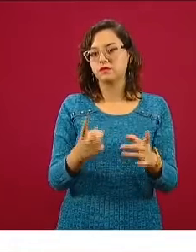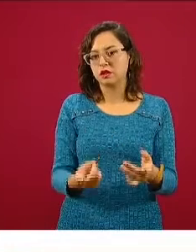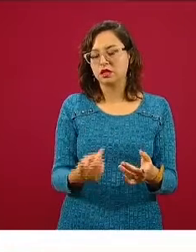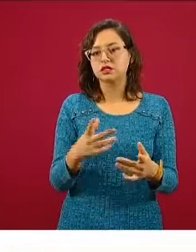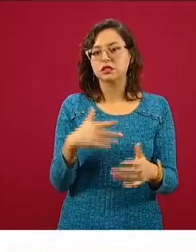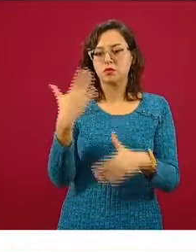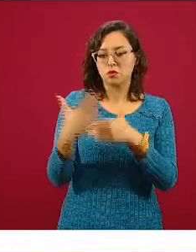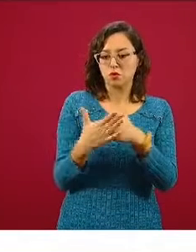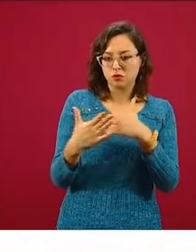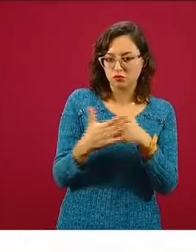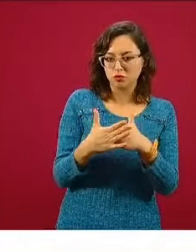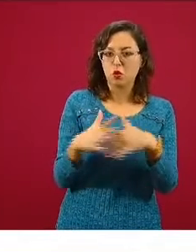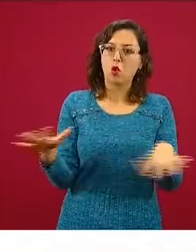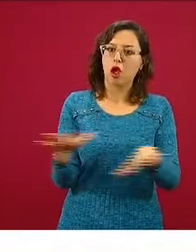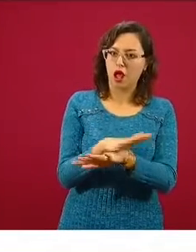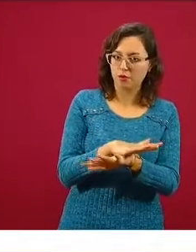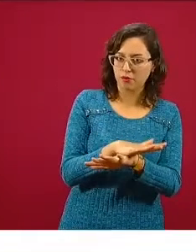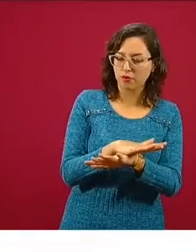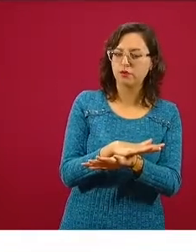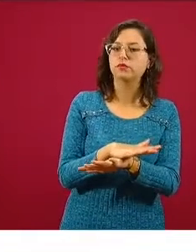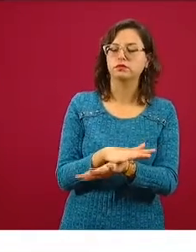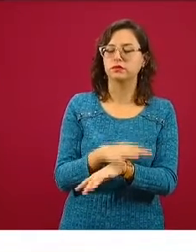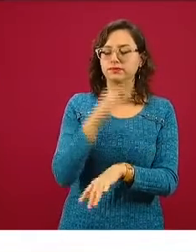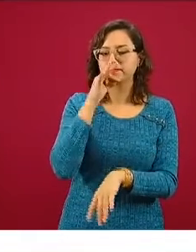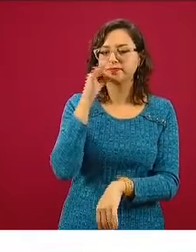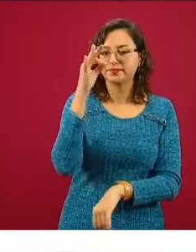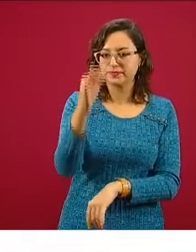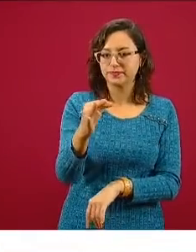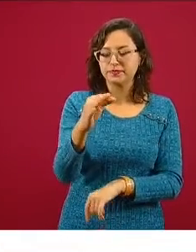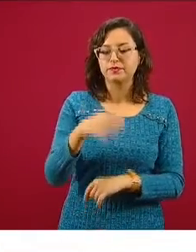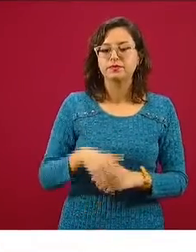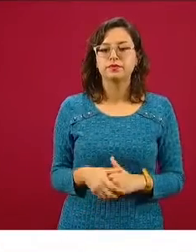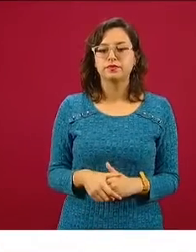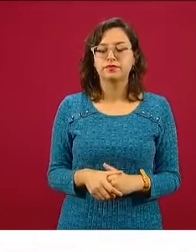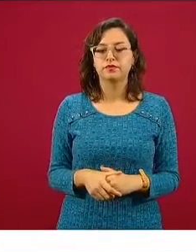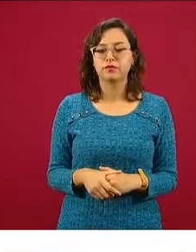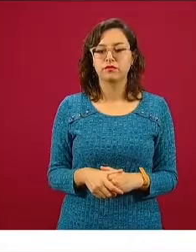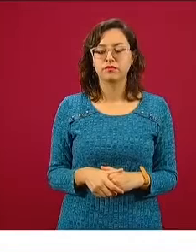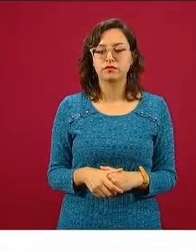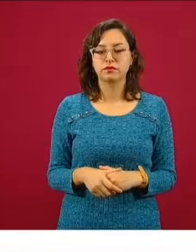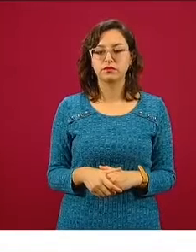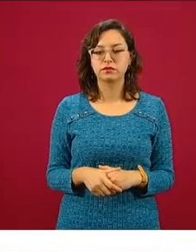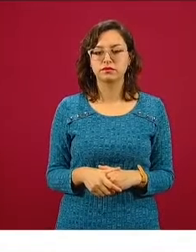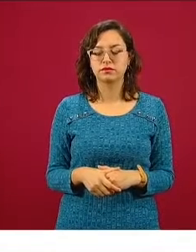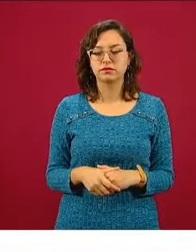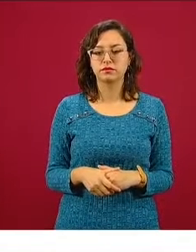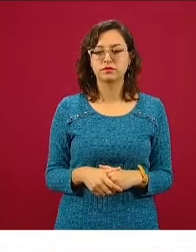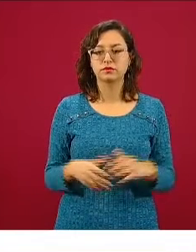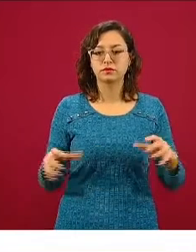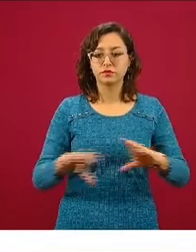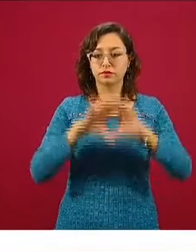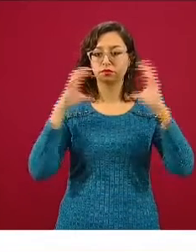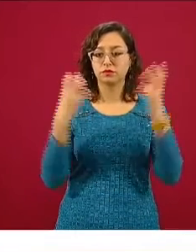medidas de prevención. Entonces, a nivel mundial tenemos